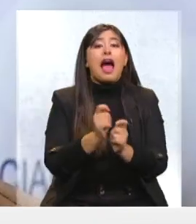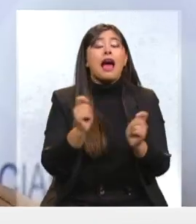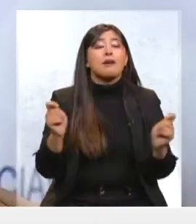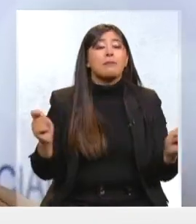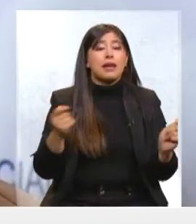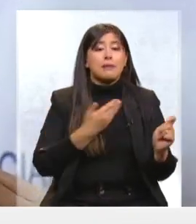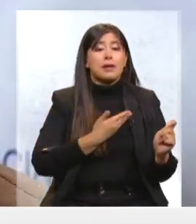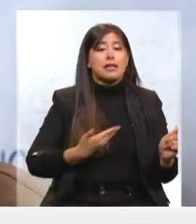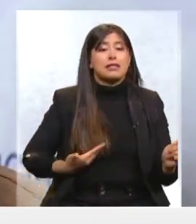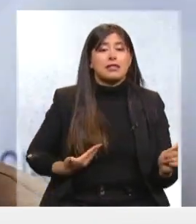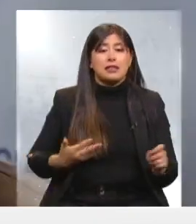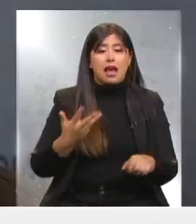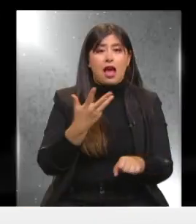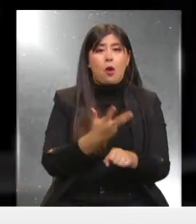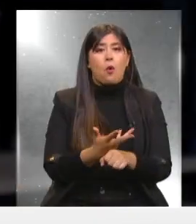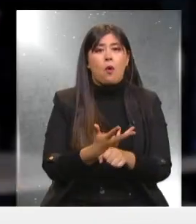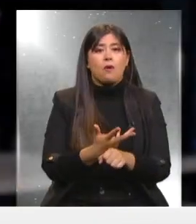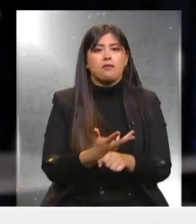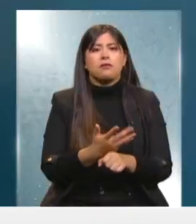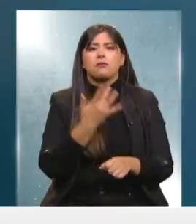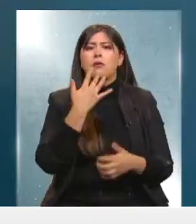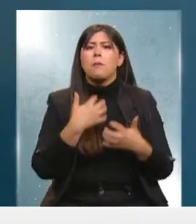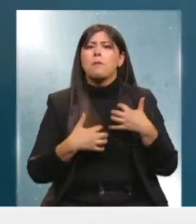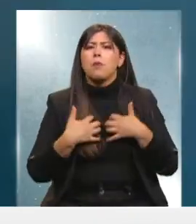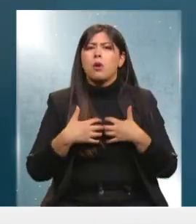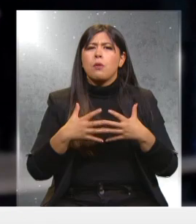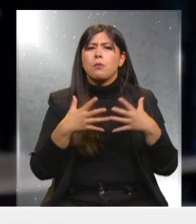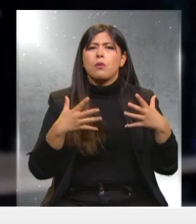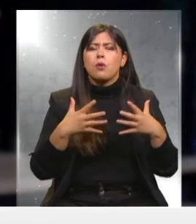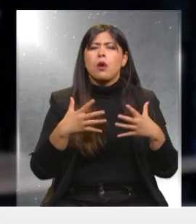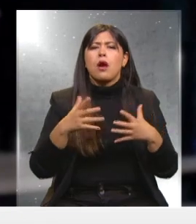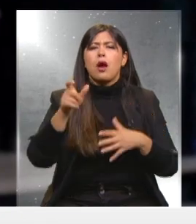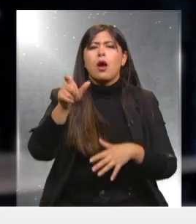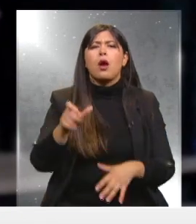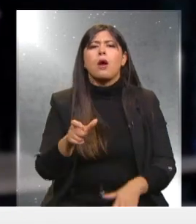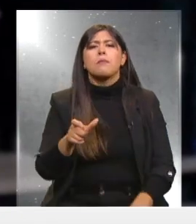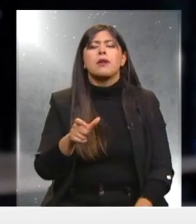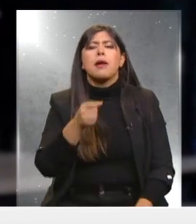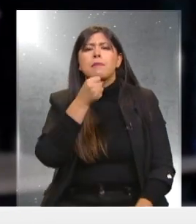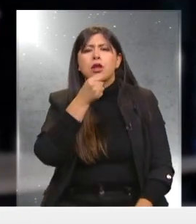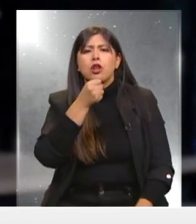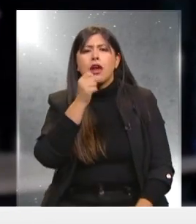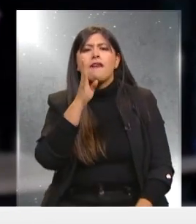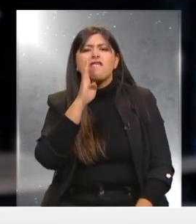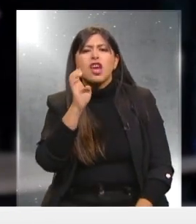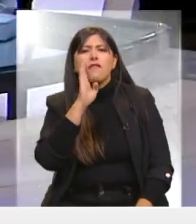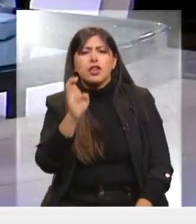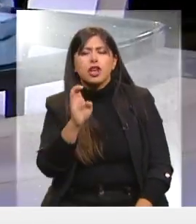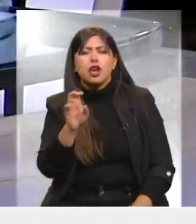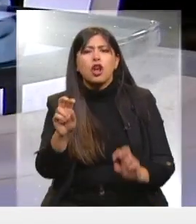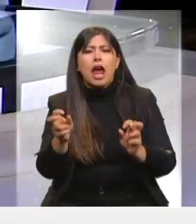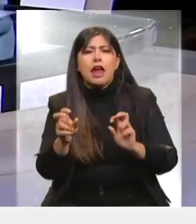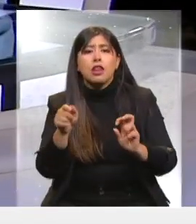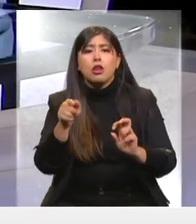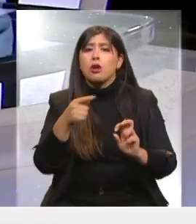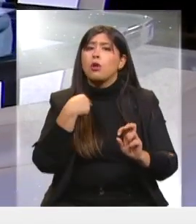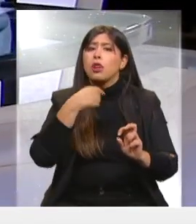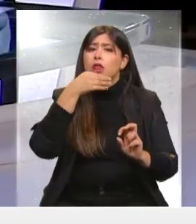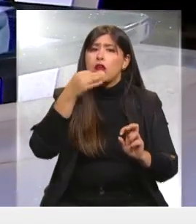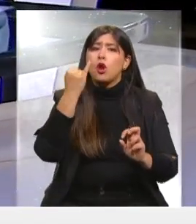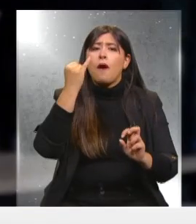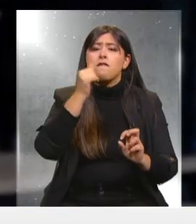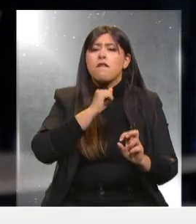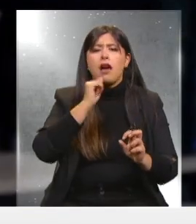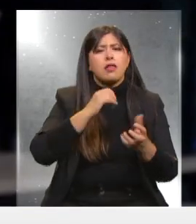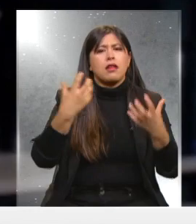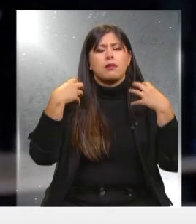presidencial Por qué se molestó tanto con el periodista de la radio vio incluso AC después a él lo acusa de irresponsabilidad una